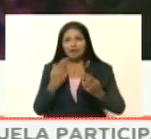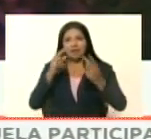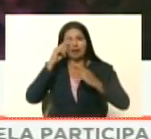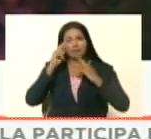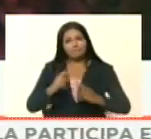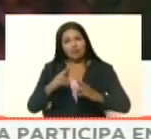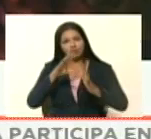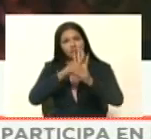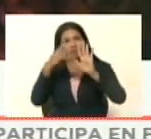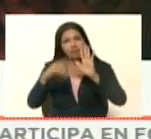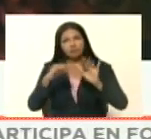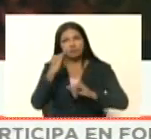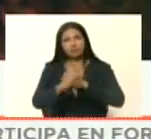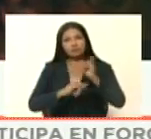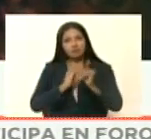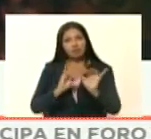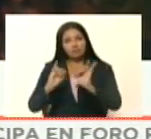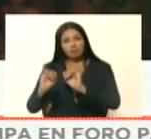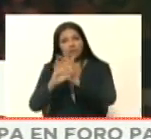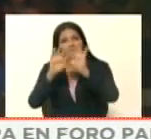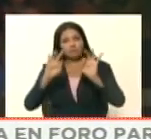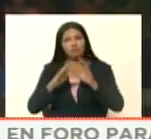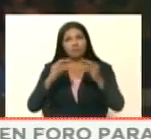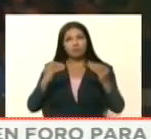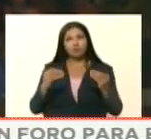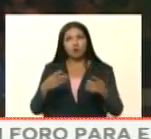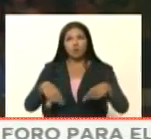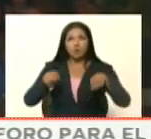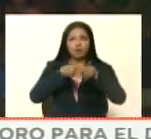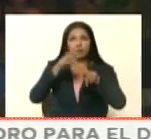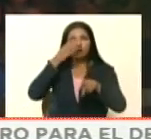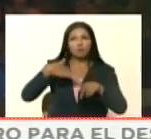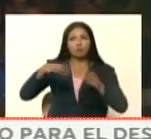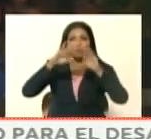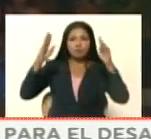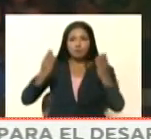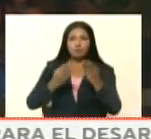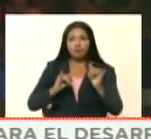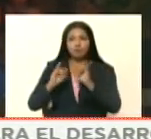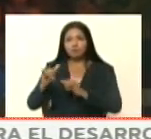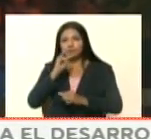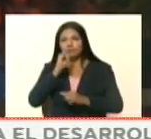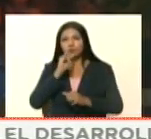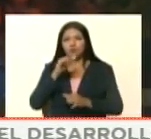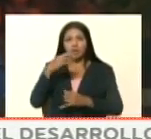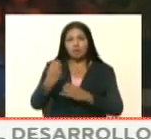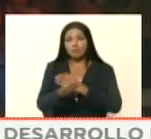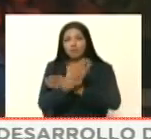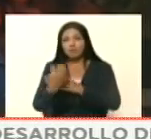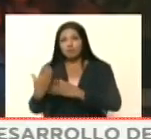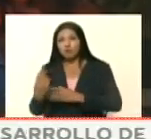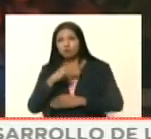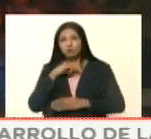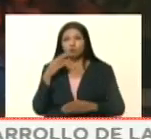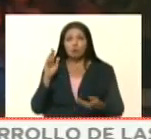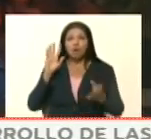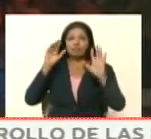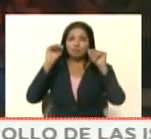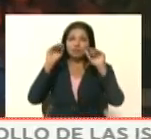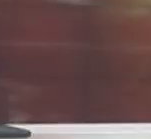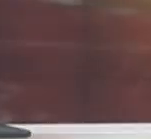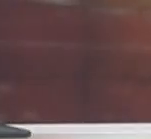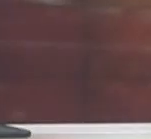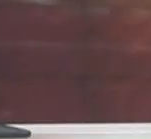al derecho internacional, así como también la igualdad entre los pueblos del mundo. Con esta información desde el Palacio de Miraflores vamos a despedir esta